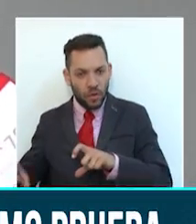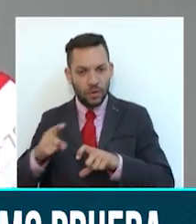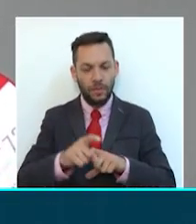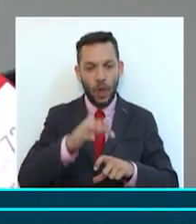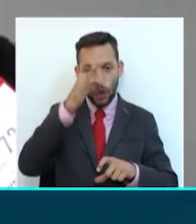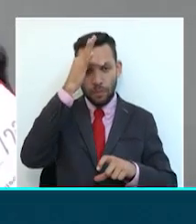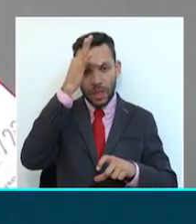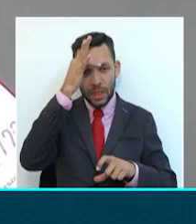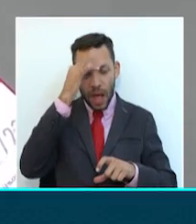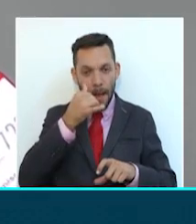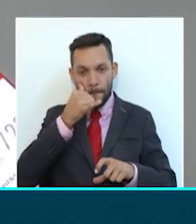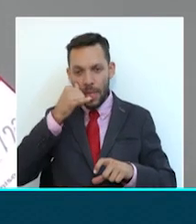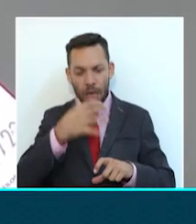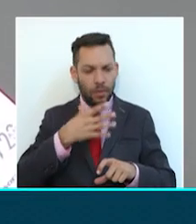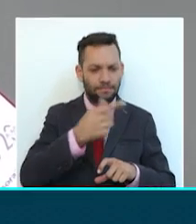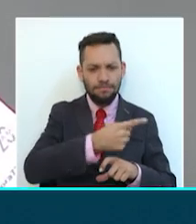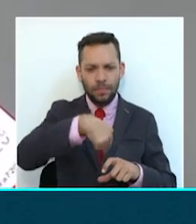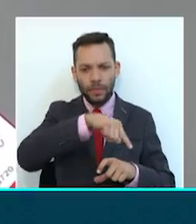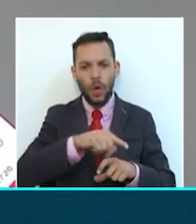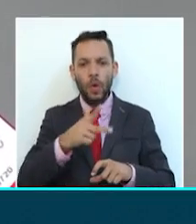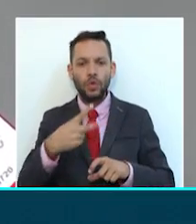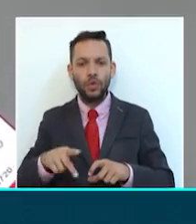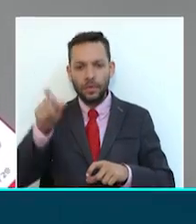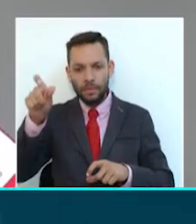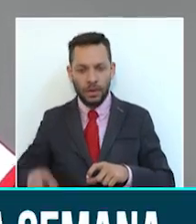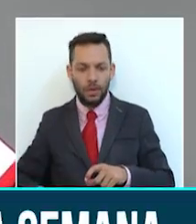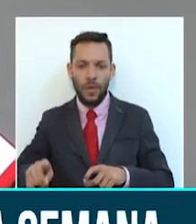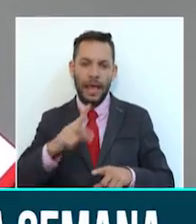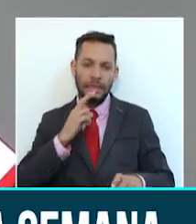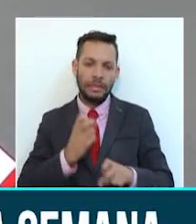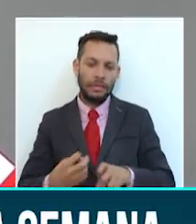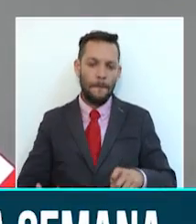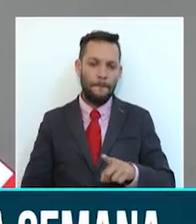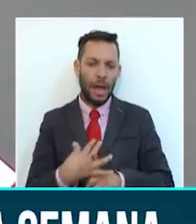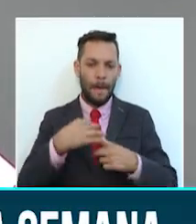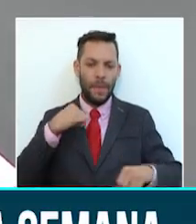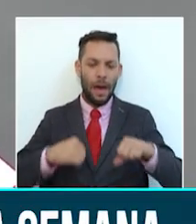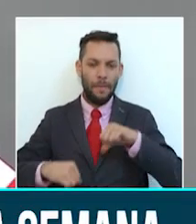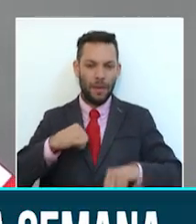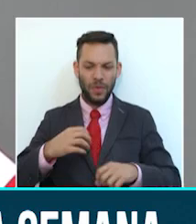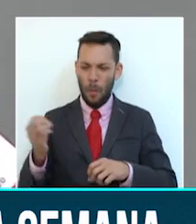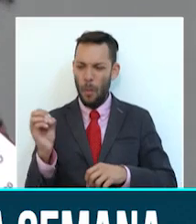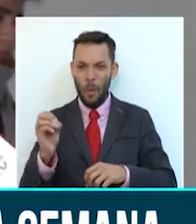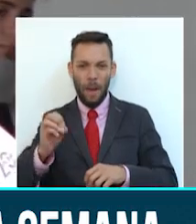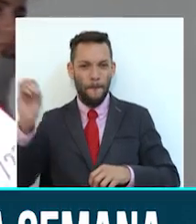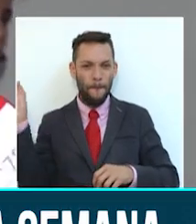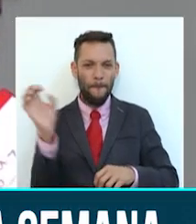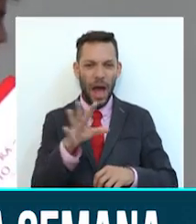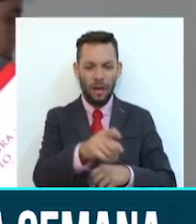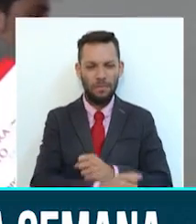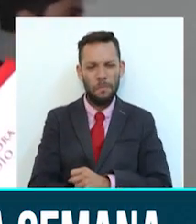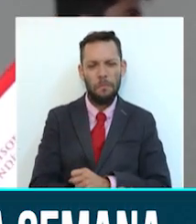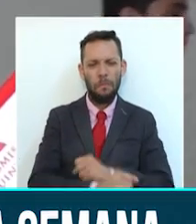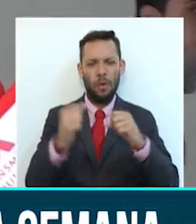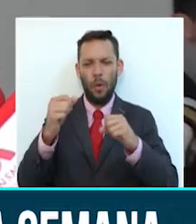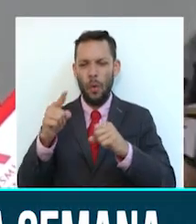ni a medicina legal, pudimos recoger más o menos unos 12 compañeros afectados por las pepas esas que nosotros recalzadas que nosotros le